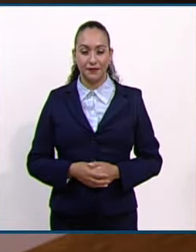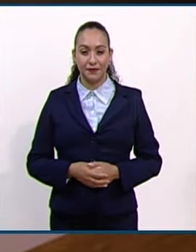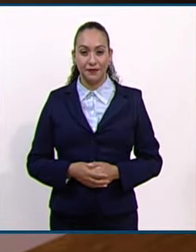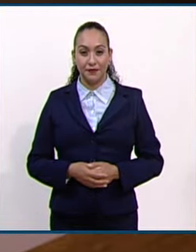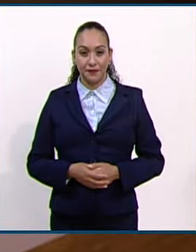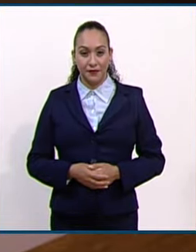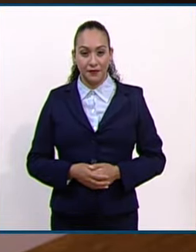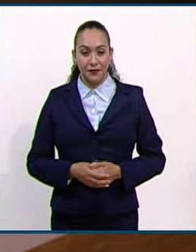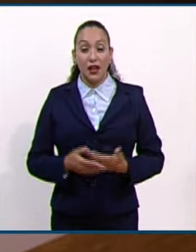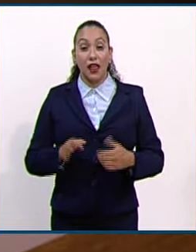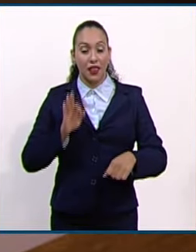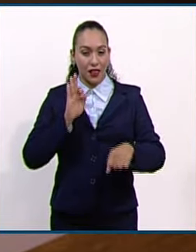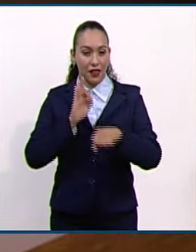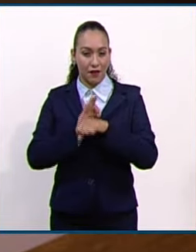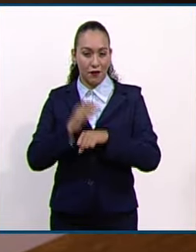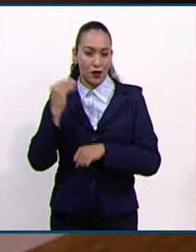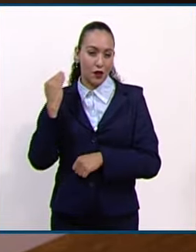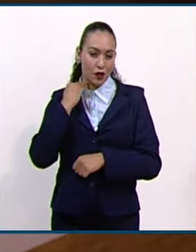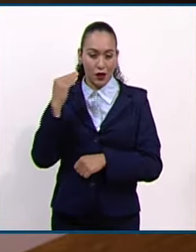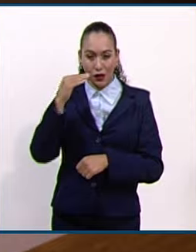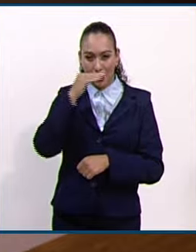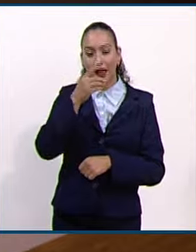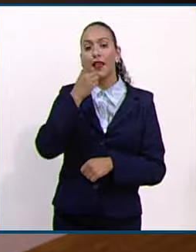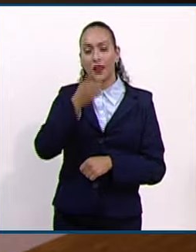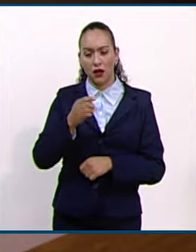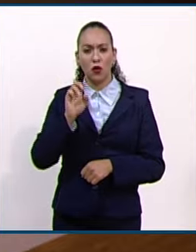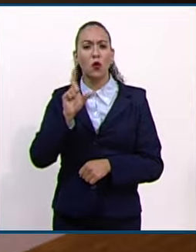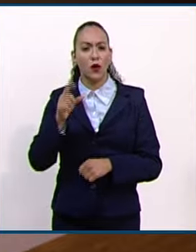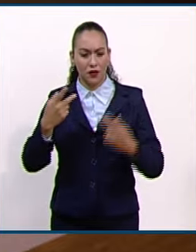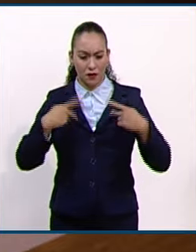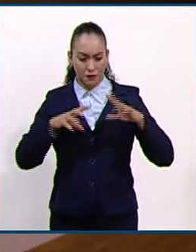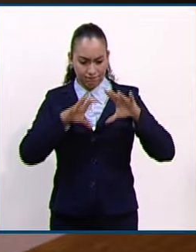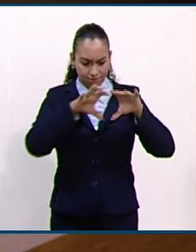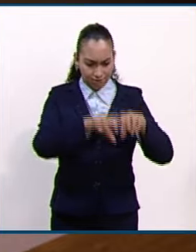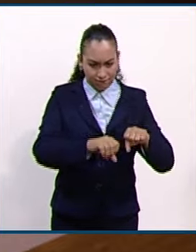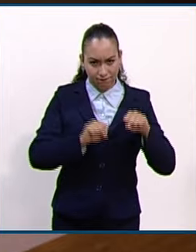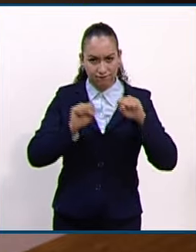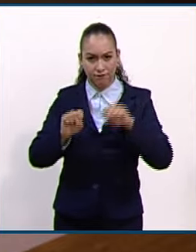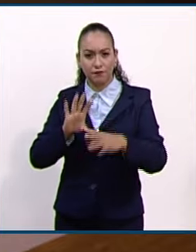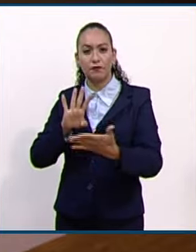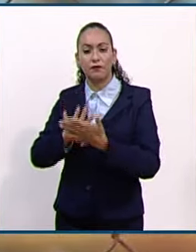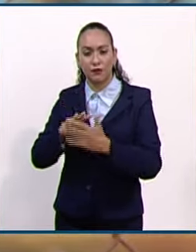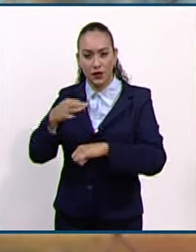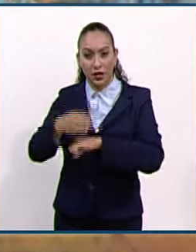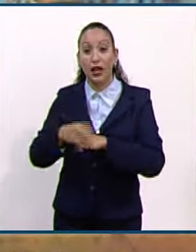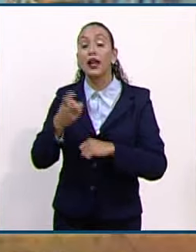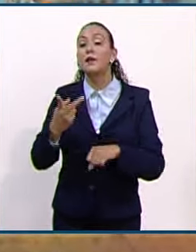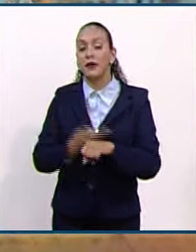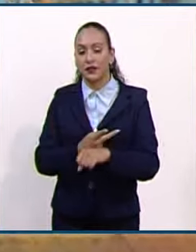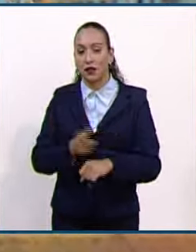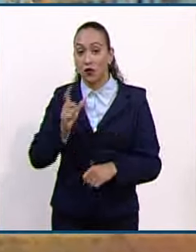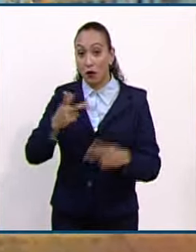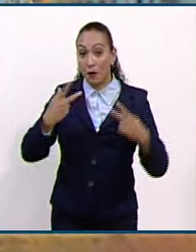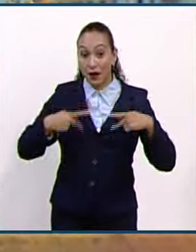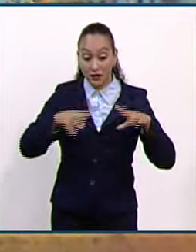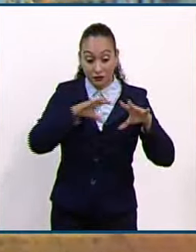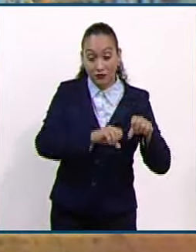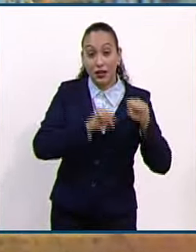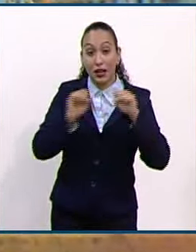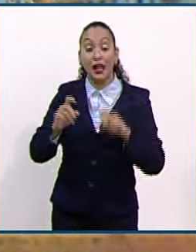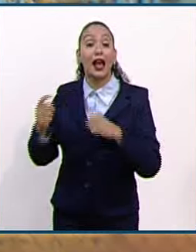La Defensoría Pública Federal reiteró que la prisión preventiva oficiosa es una medida que permite encarcelar a una persona de manera